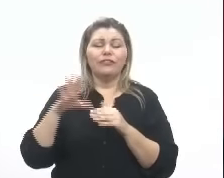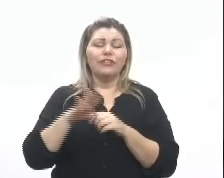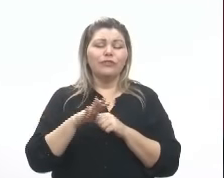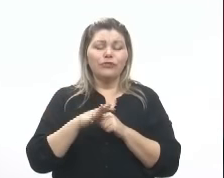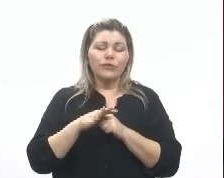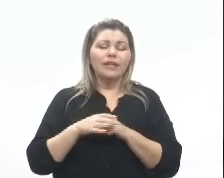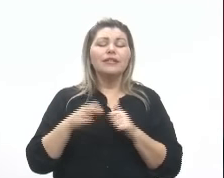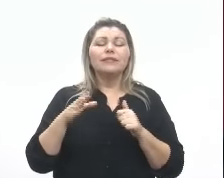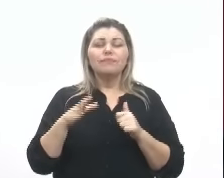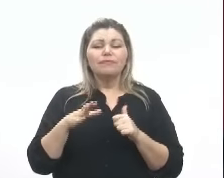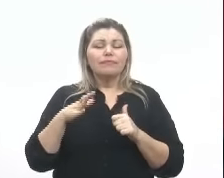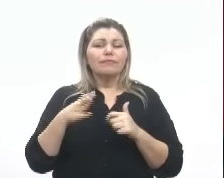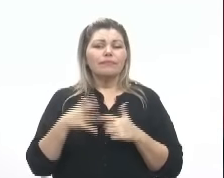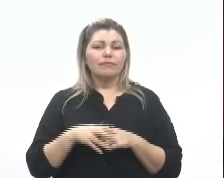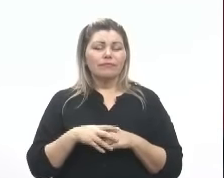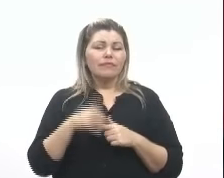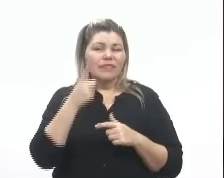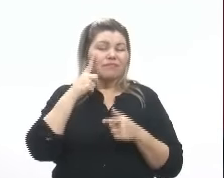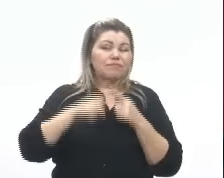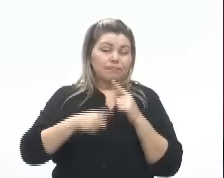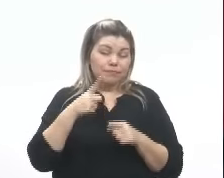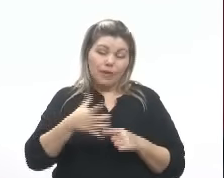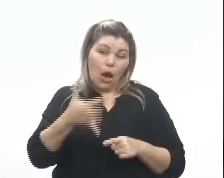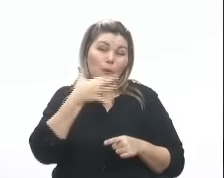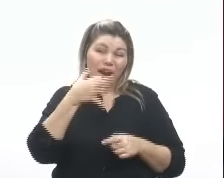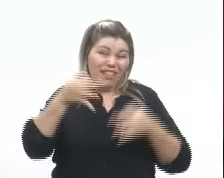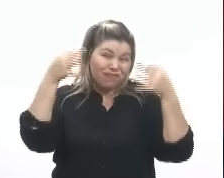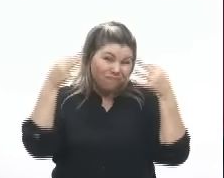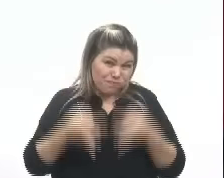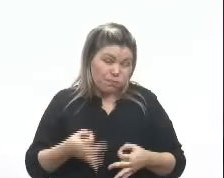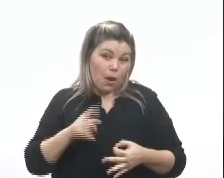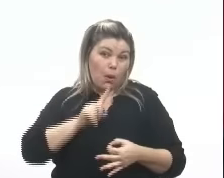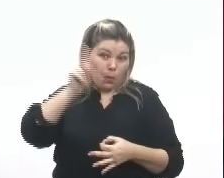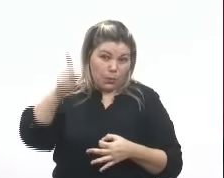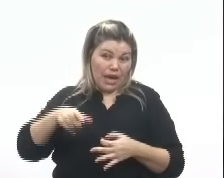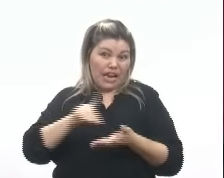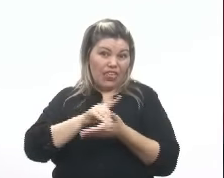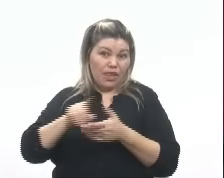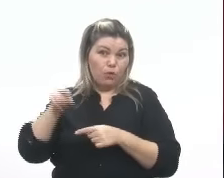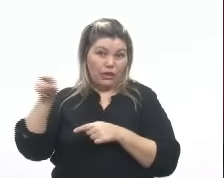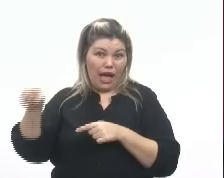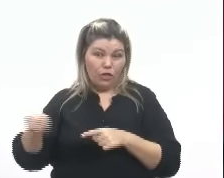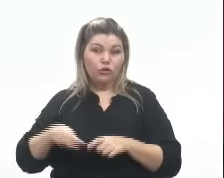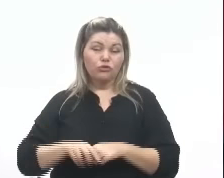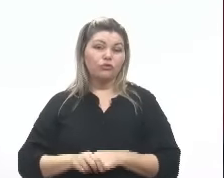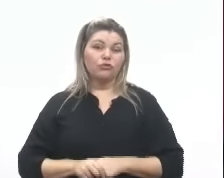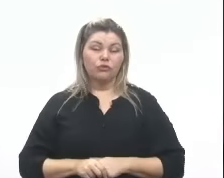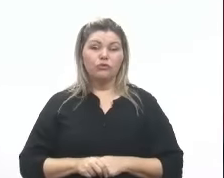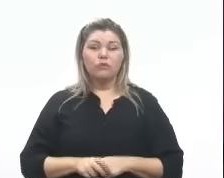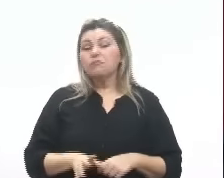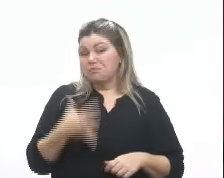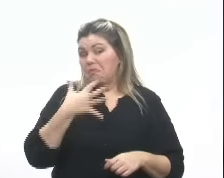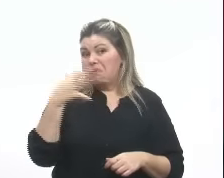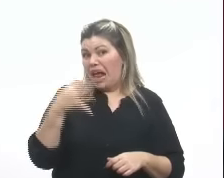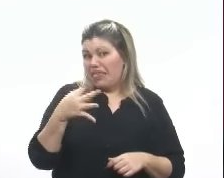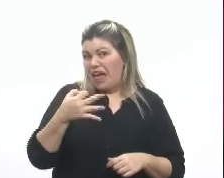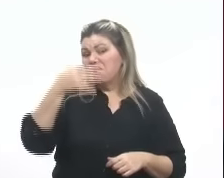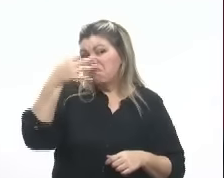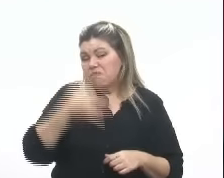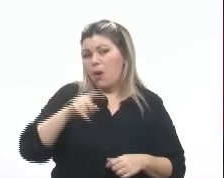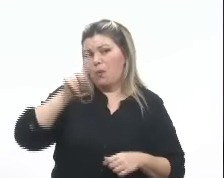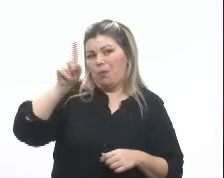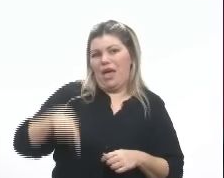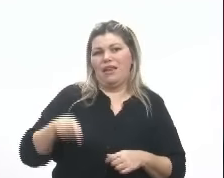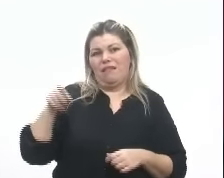arreglos. Pero la verdadera concepción es la que vino el diputado, no se engañen, ¿eh? La verdadera concepción es la que vino el